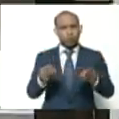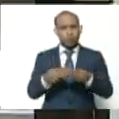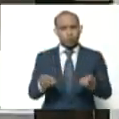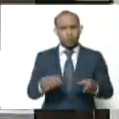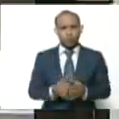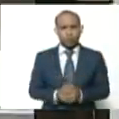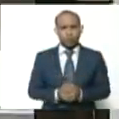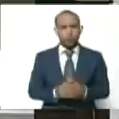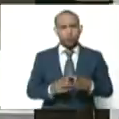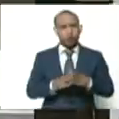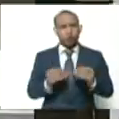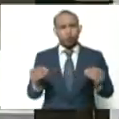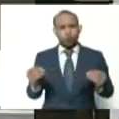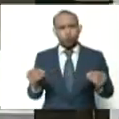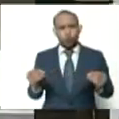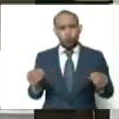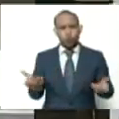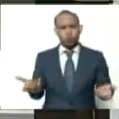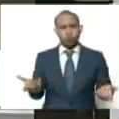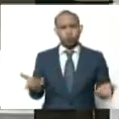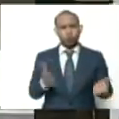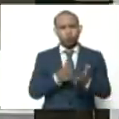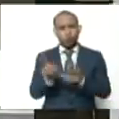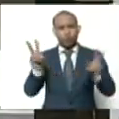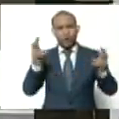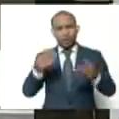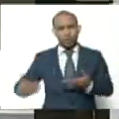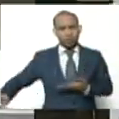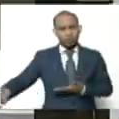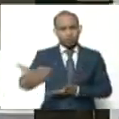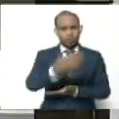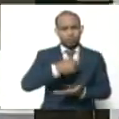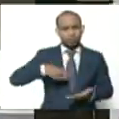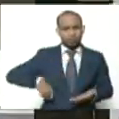Todo lo que tiene que ver con la recuperación del ingreso nacional.